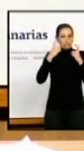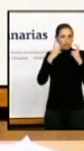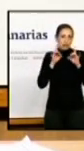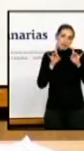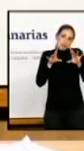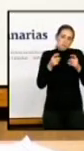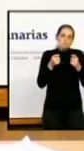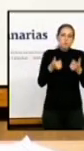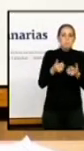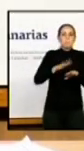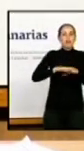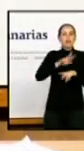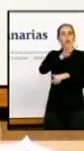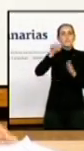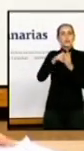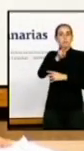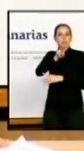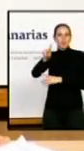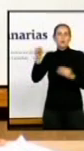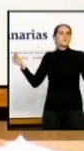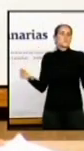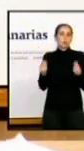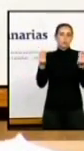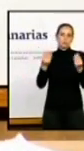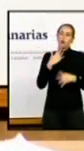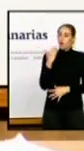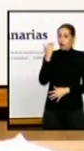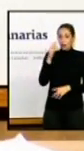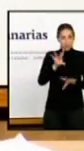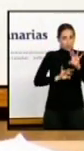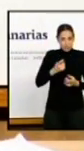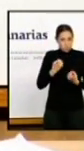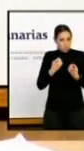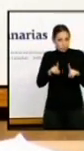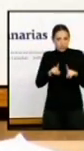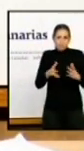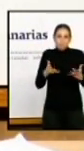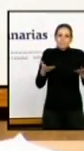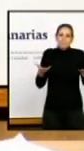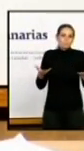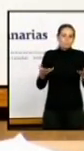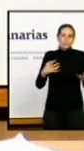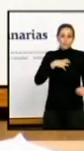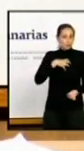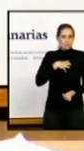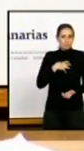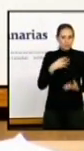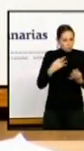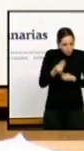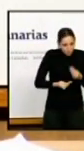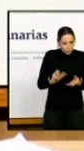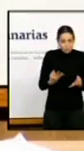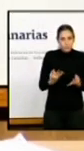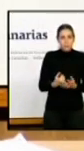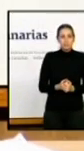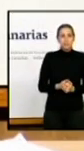Queda suspendida la restauración en el interior de los locales y en el exterior tendrá que reducirse al 50% y solo